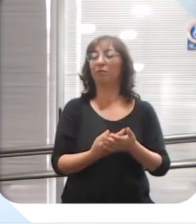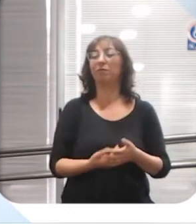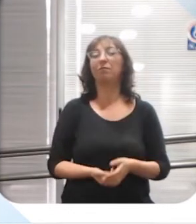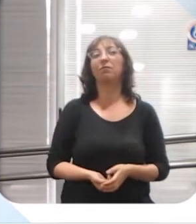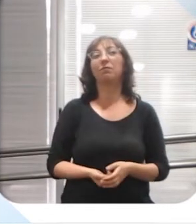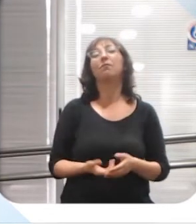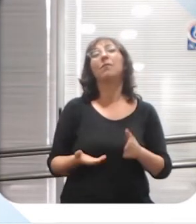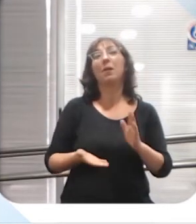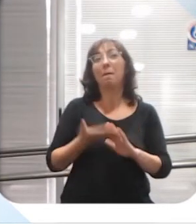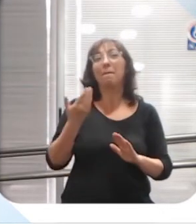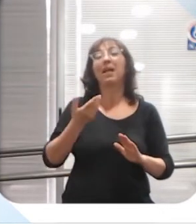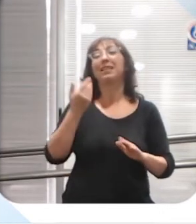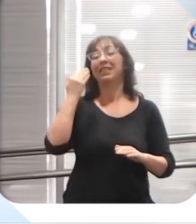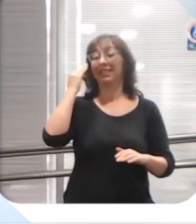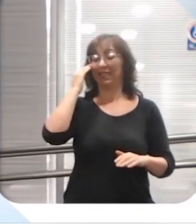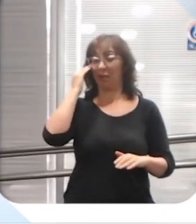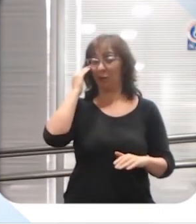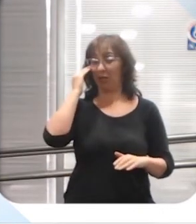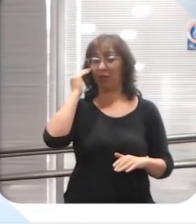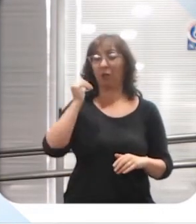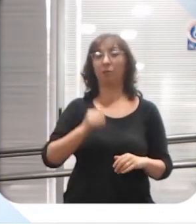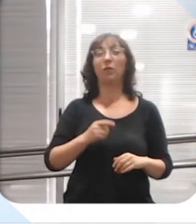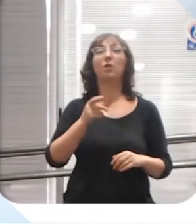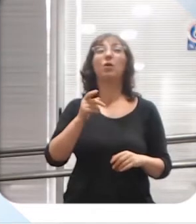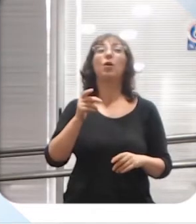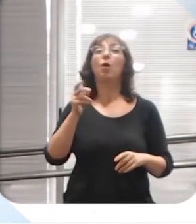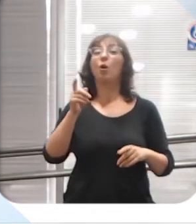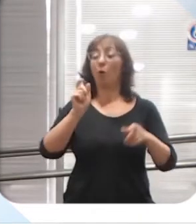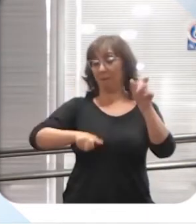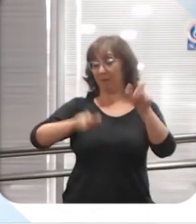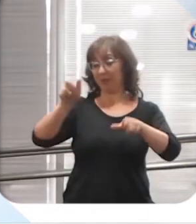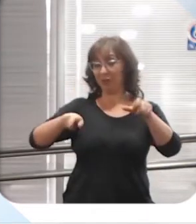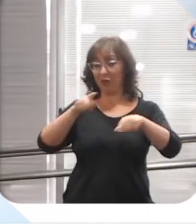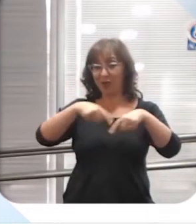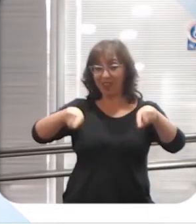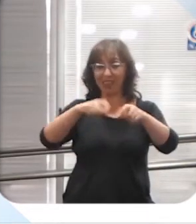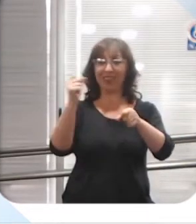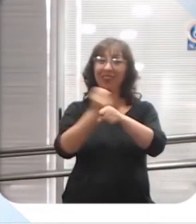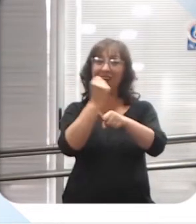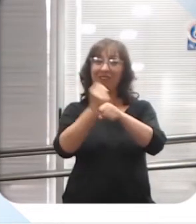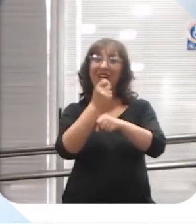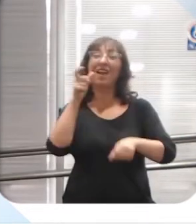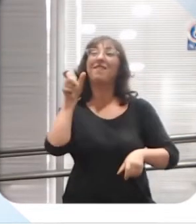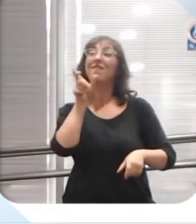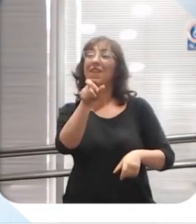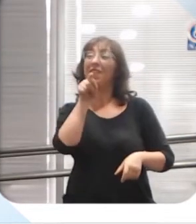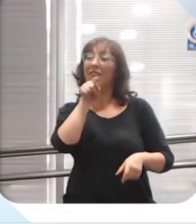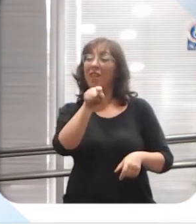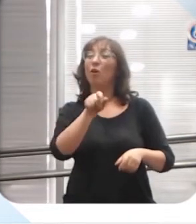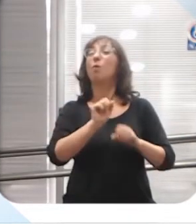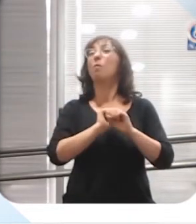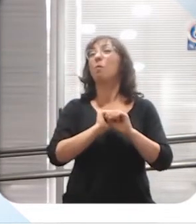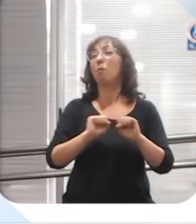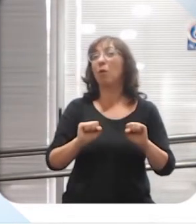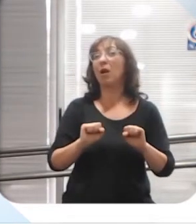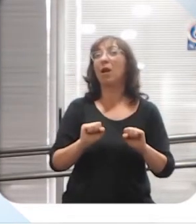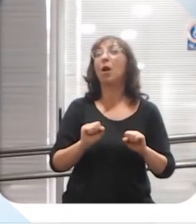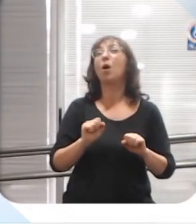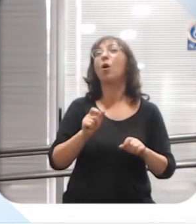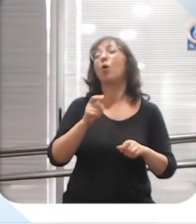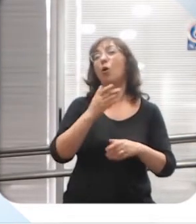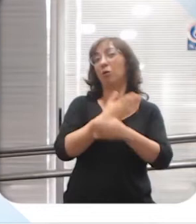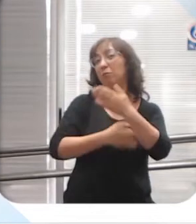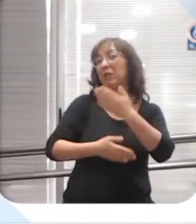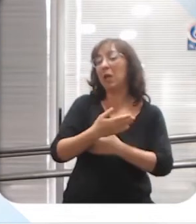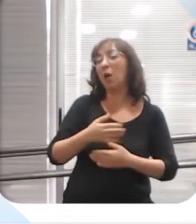más de, bueno, tener en cuenta que los muchachos con los que se van a trabajar estos videos pueden ser personas con